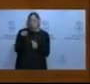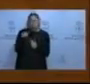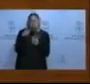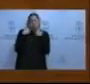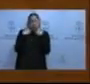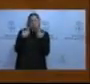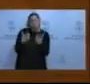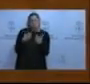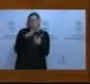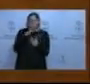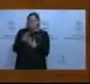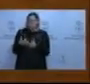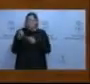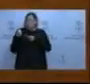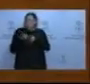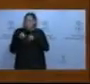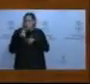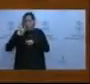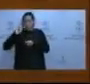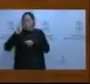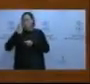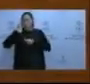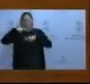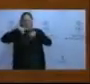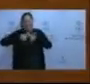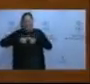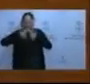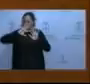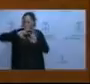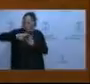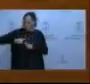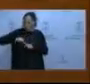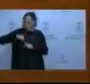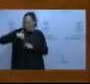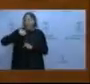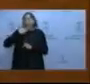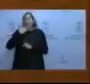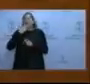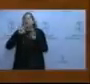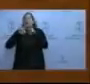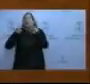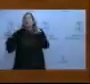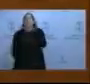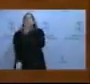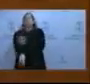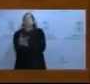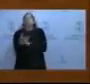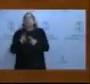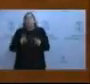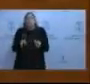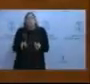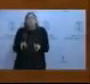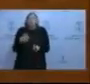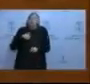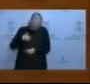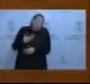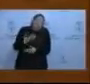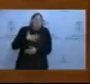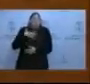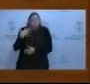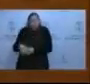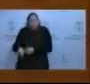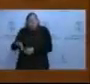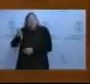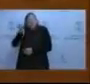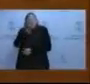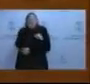control de la sindicatura, de este órgano de fiscalización, fuera nuevo, bueno, pues yo podría entender que estábamos arrancando en un proceso